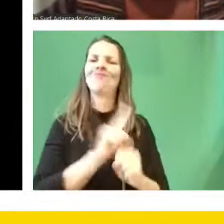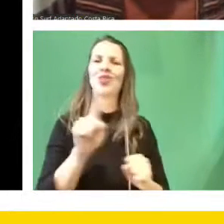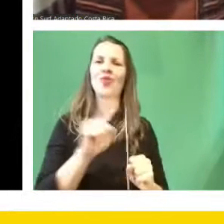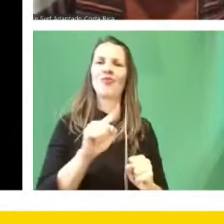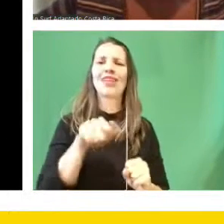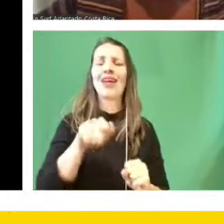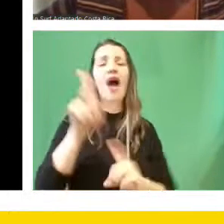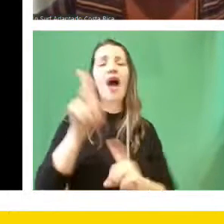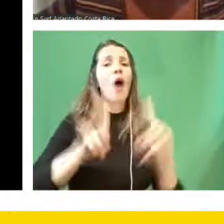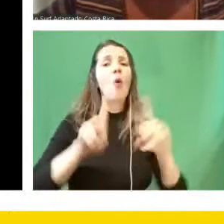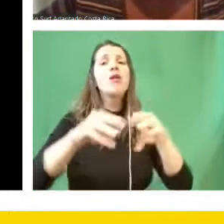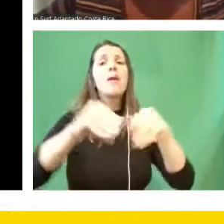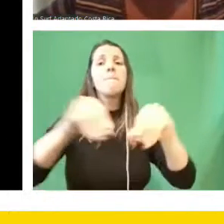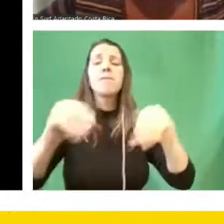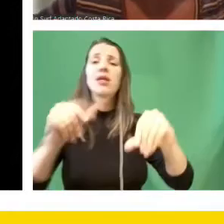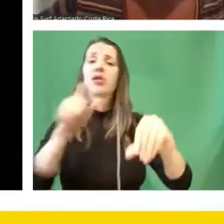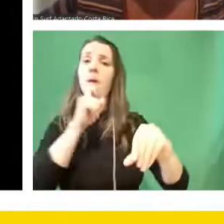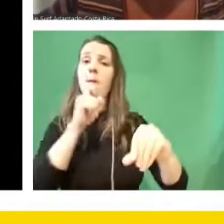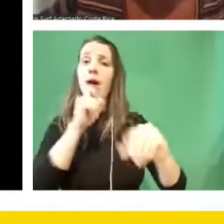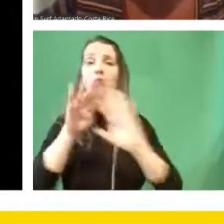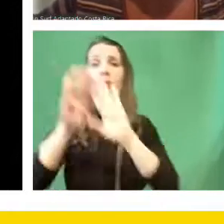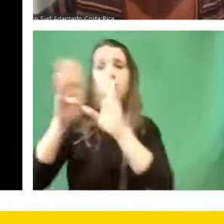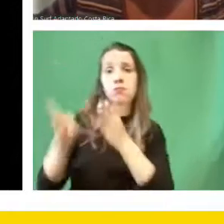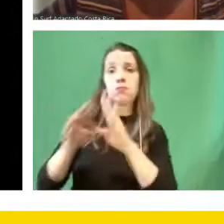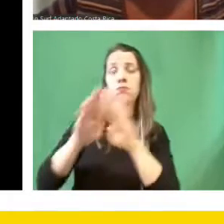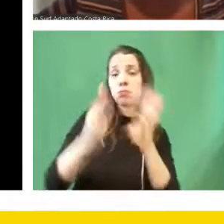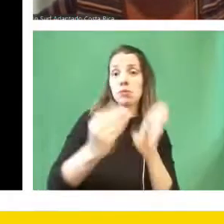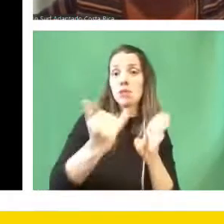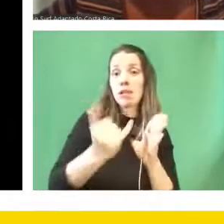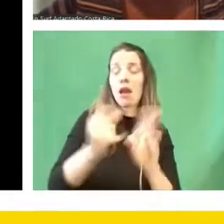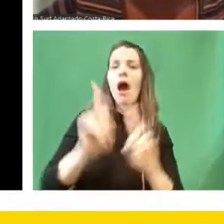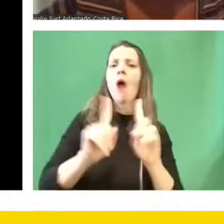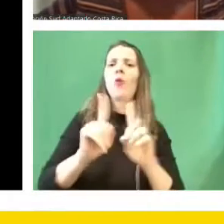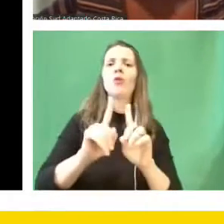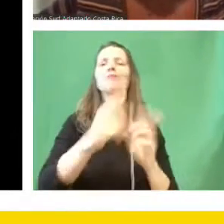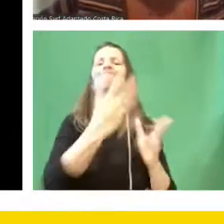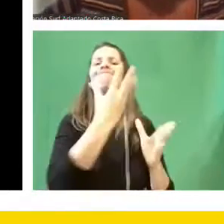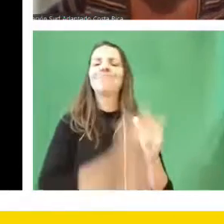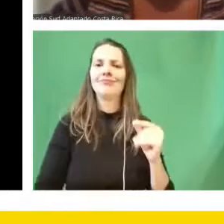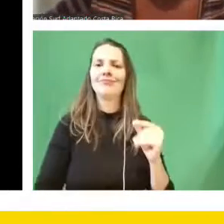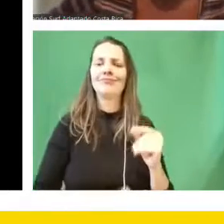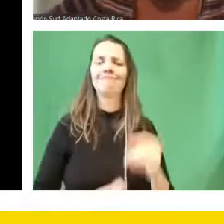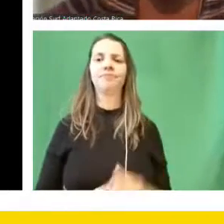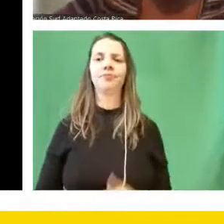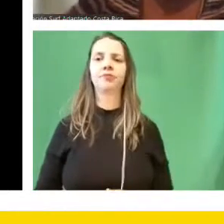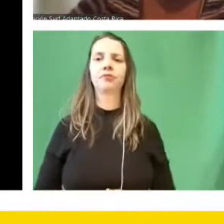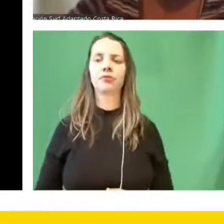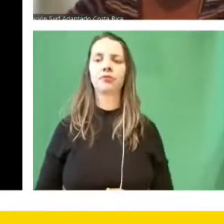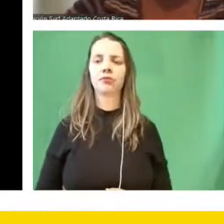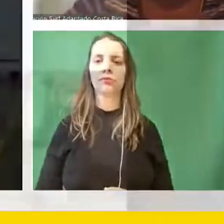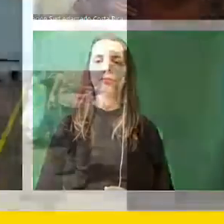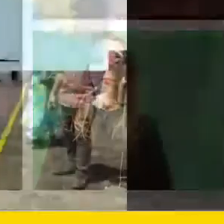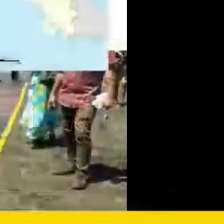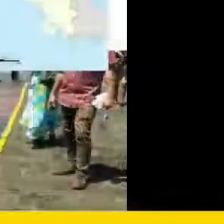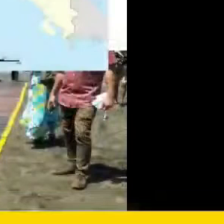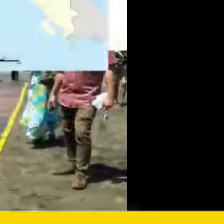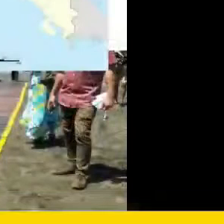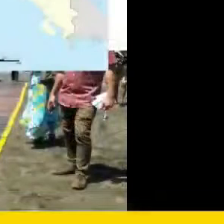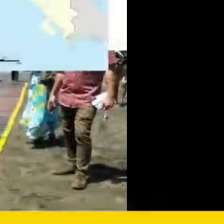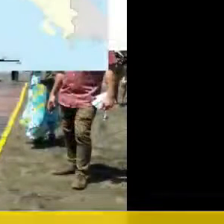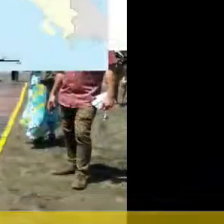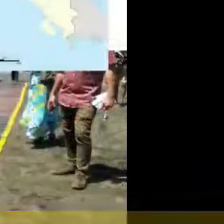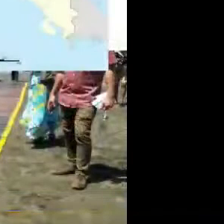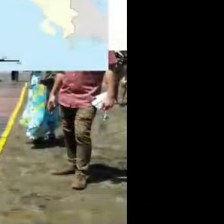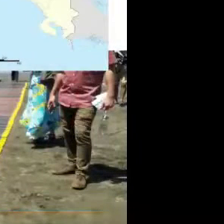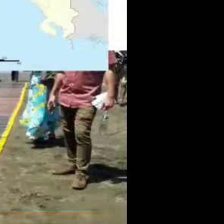en el mapa, ¿verdad? Entonces sí me parecía como importante hacer esa aclaración. Muchas gracias, Nati. Sí, definitivamente, complementando